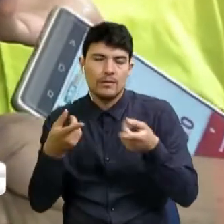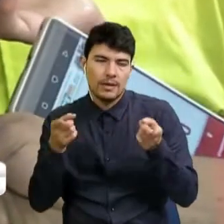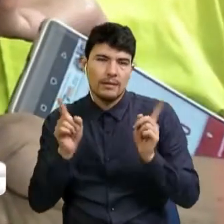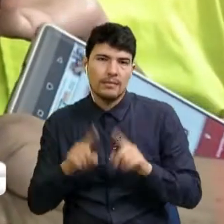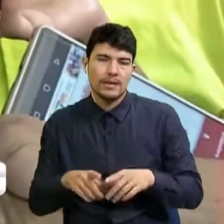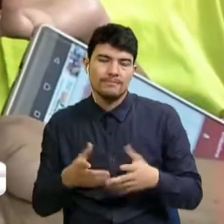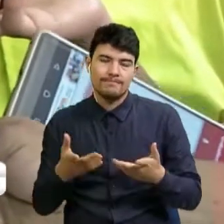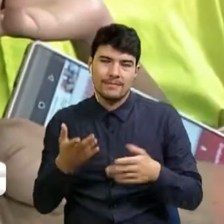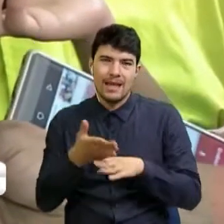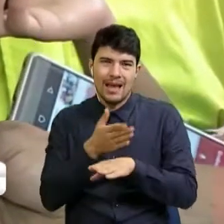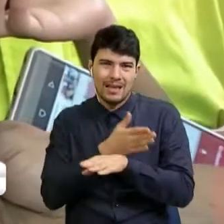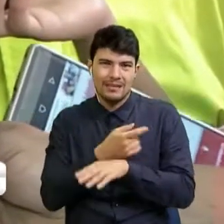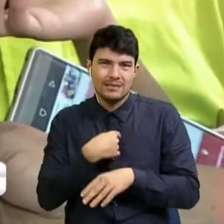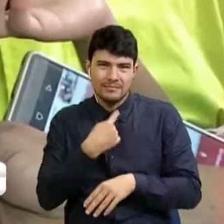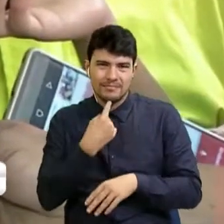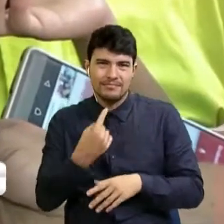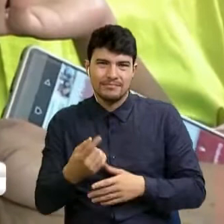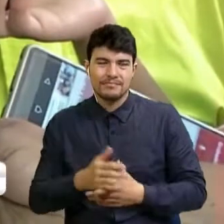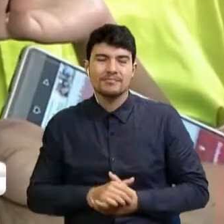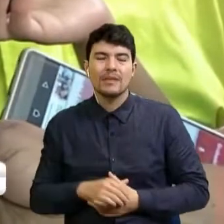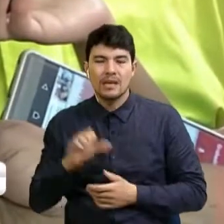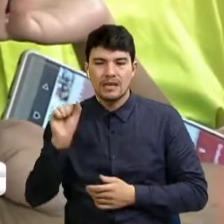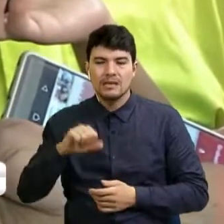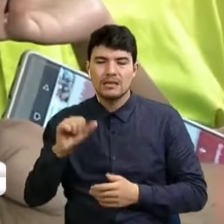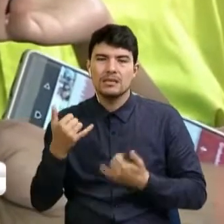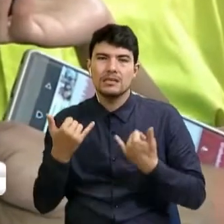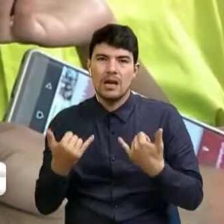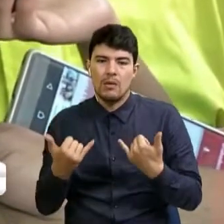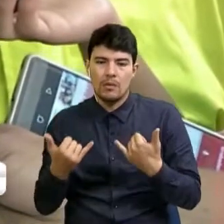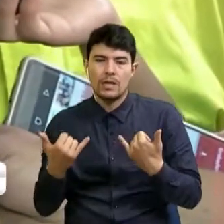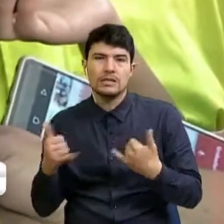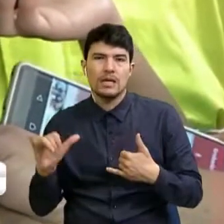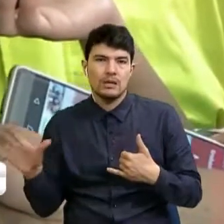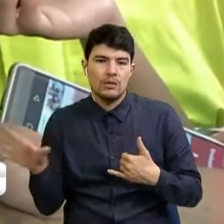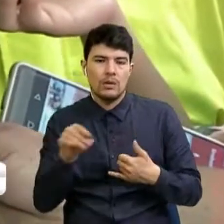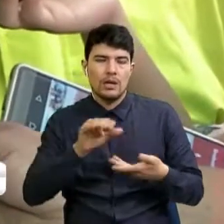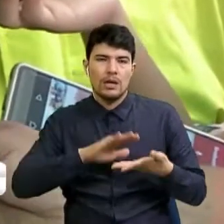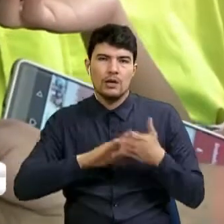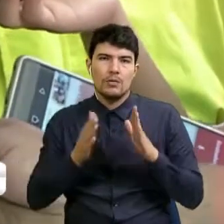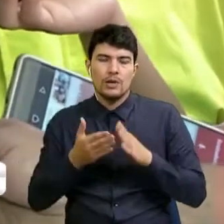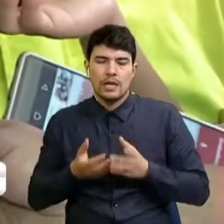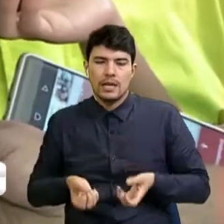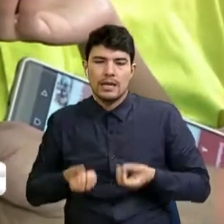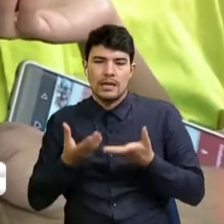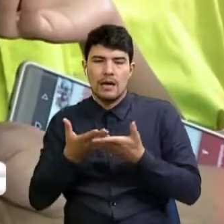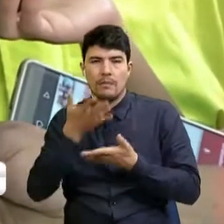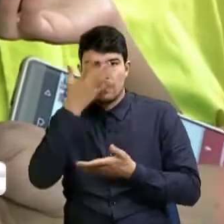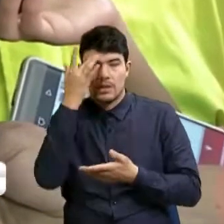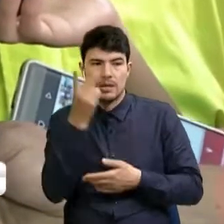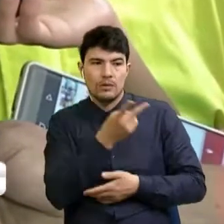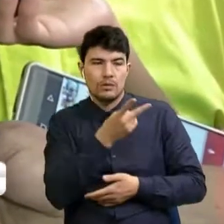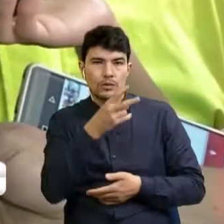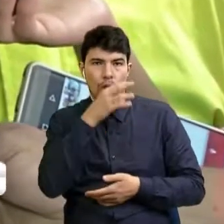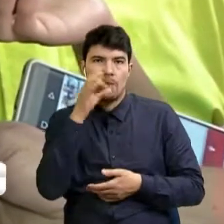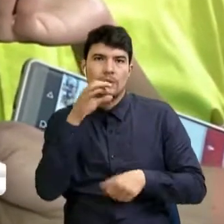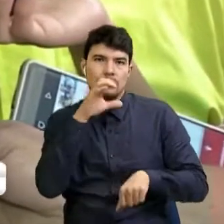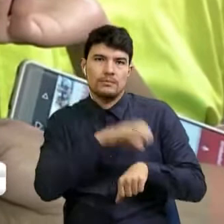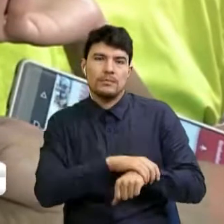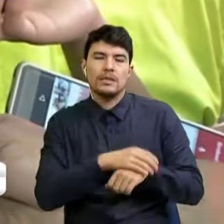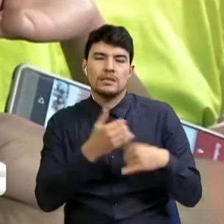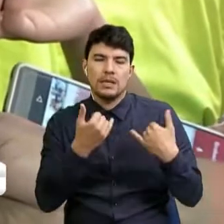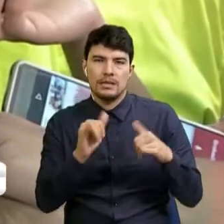y como les digo es un parte de tranquilidad que se le da a la comunidad porque estas personas